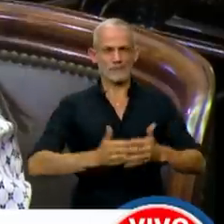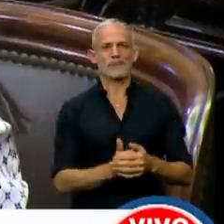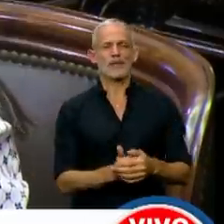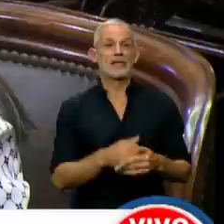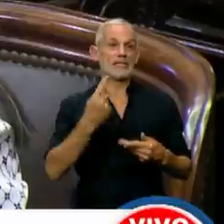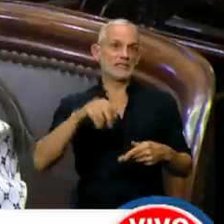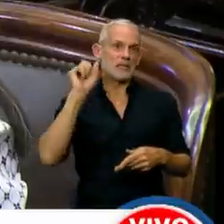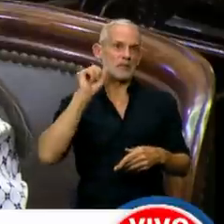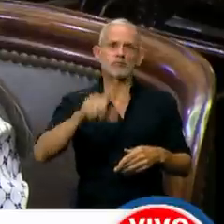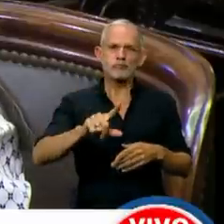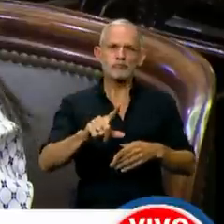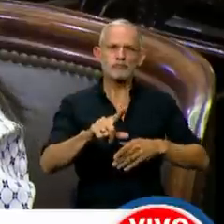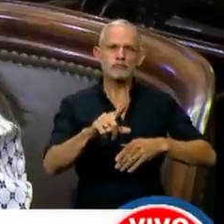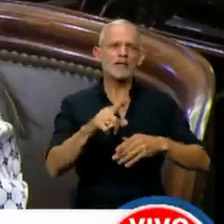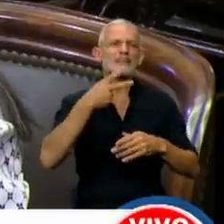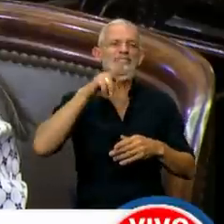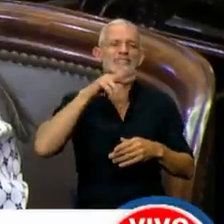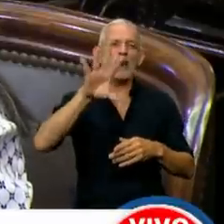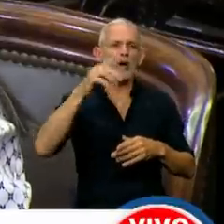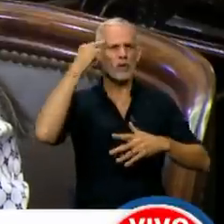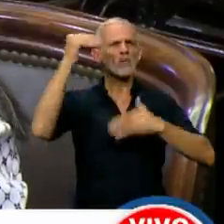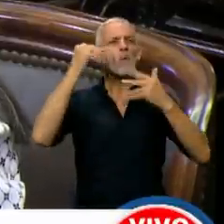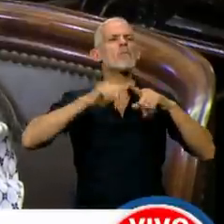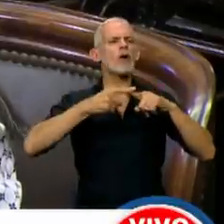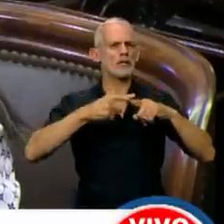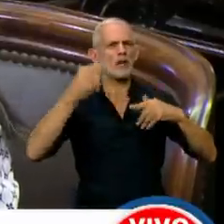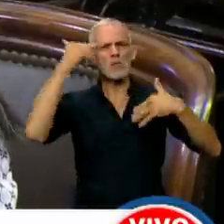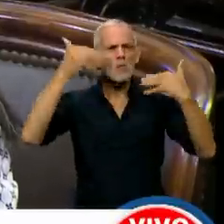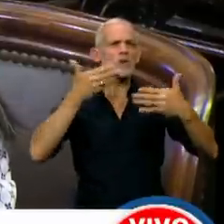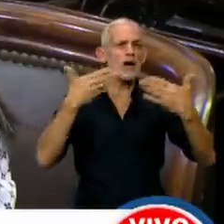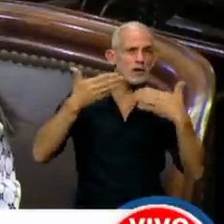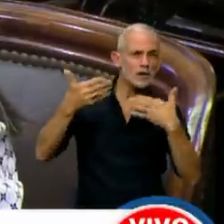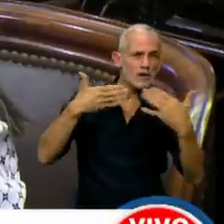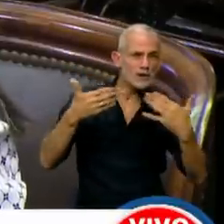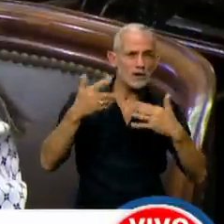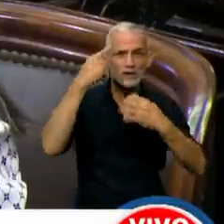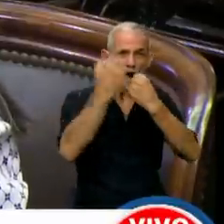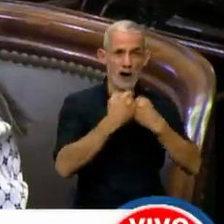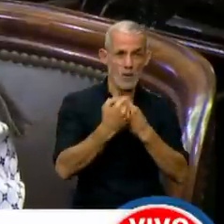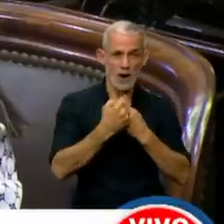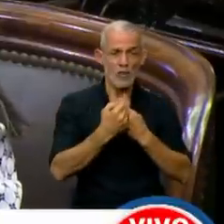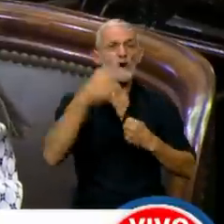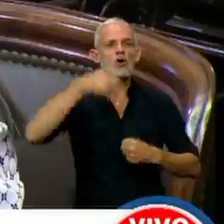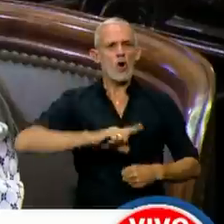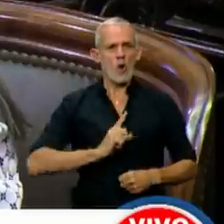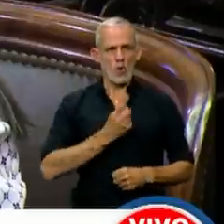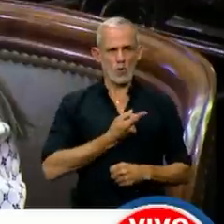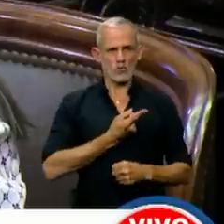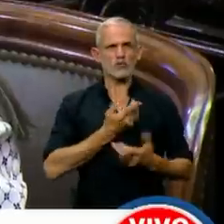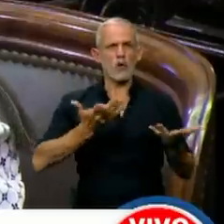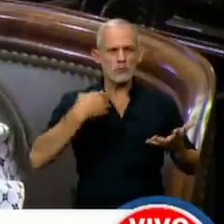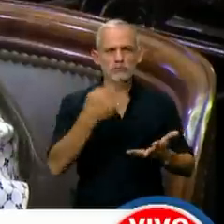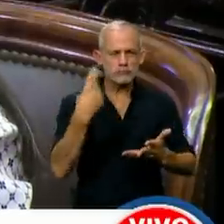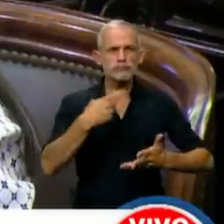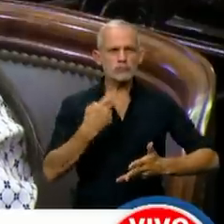caracteriza a la provincia de san juan es la madurez política el diálogo y el consenso y hoy con orgullo vengo a decir que